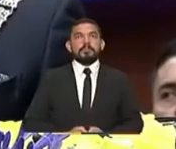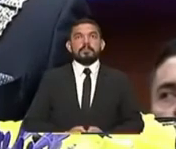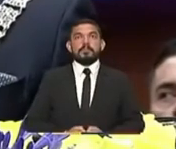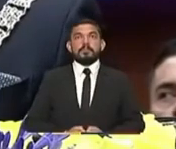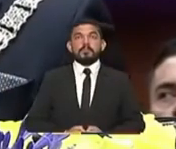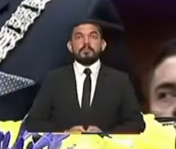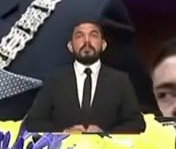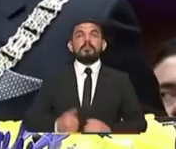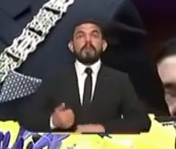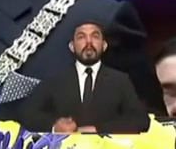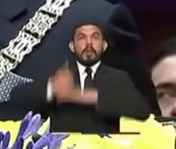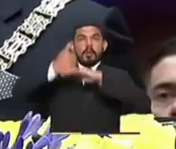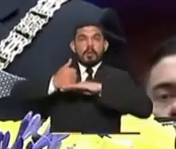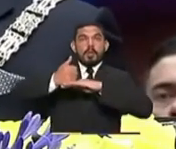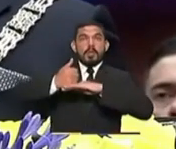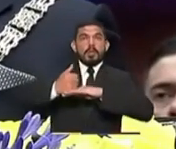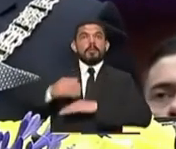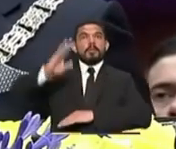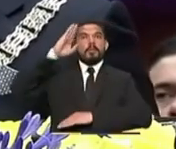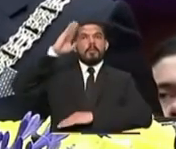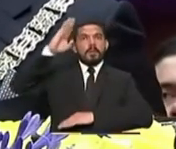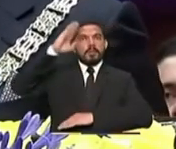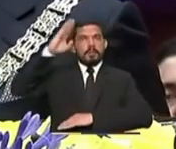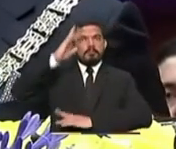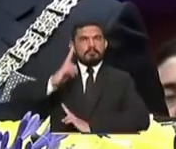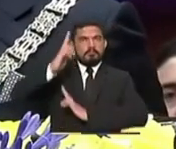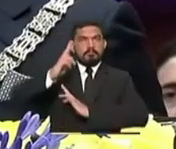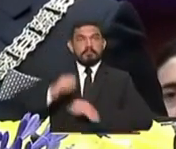señor general de división Nelson Broaño, jefe del Comando Conjunto de las Fuerzas Armadas,